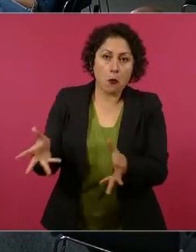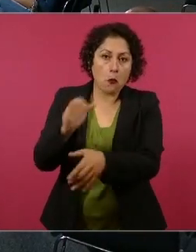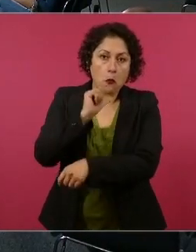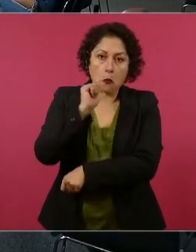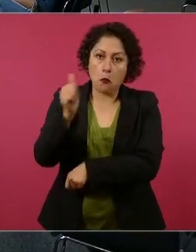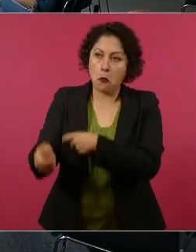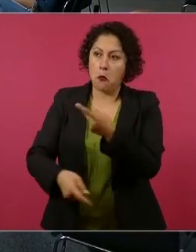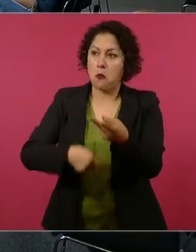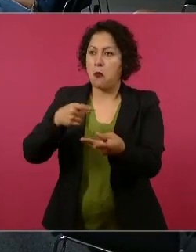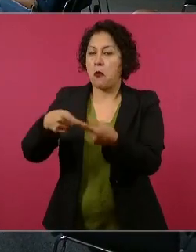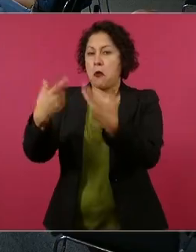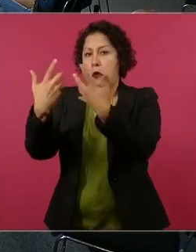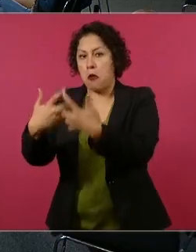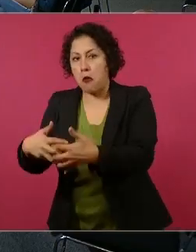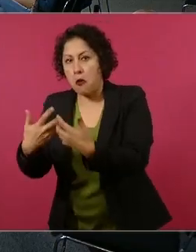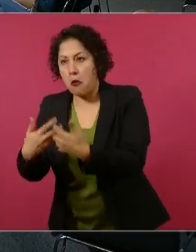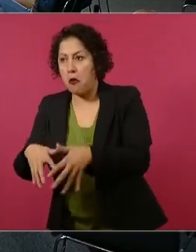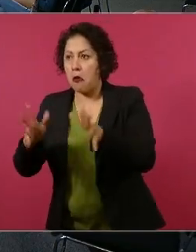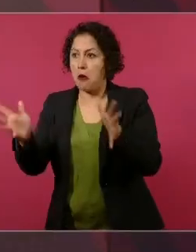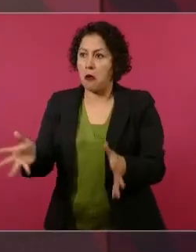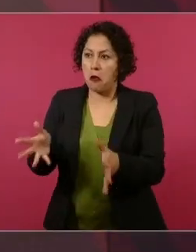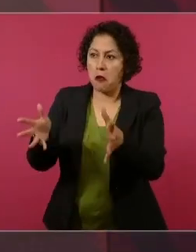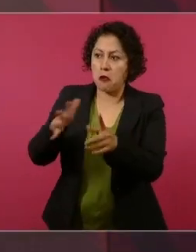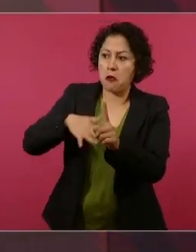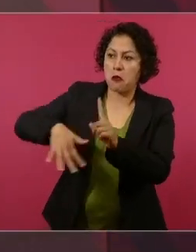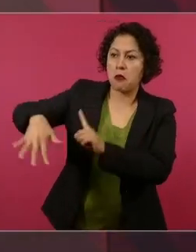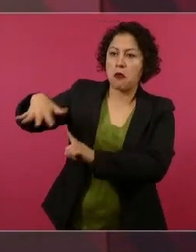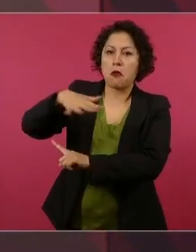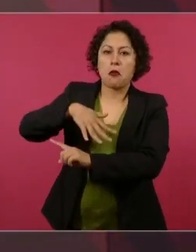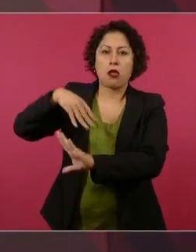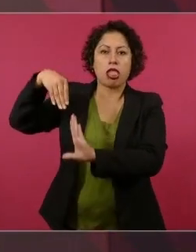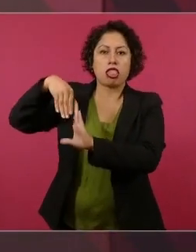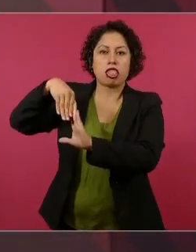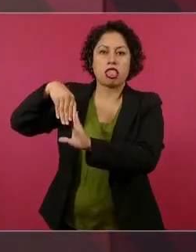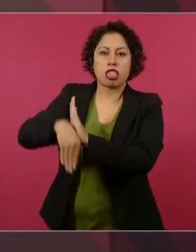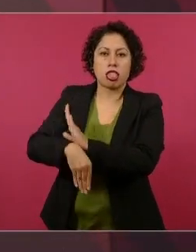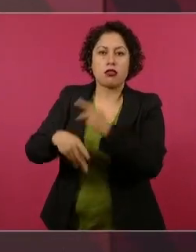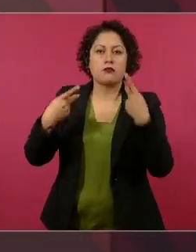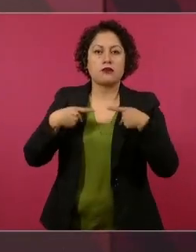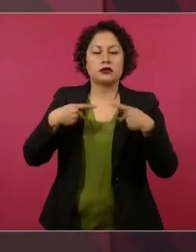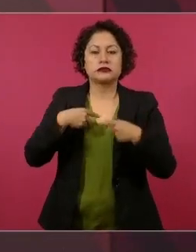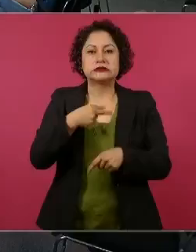actividades económicas, el bienestar, y otros